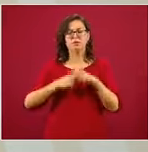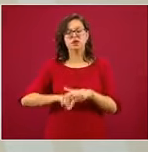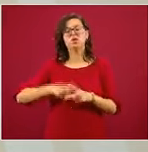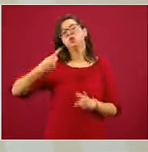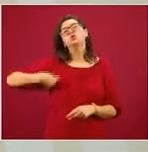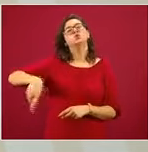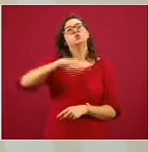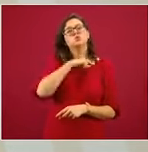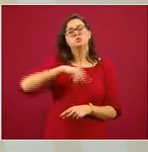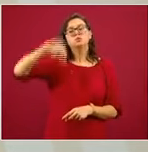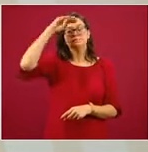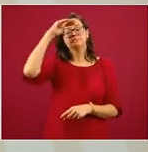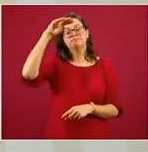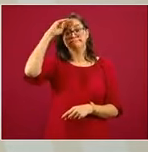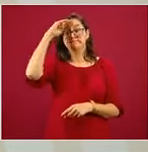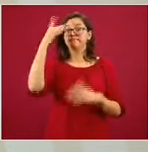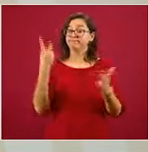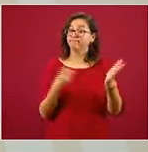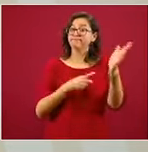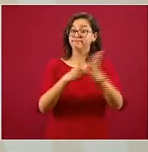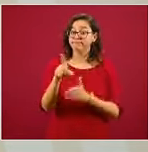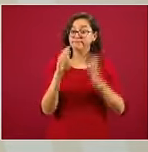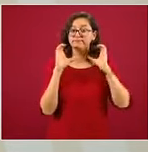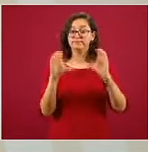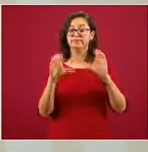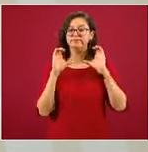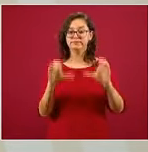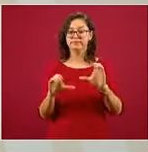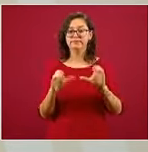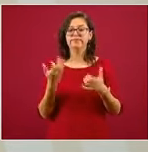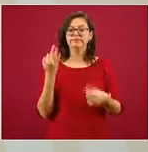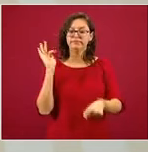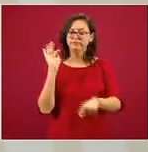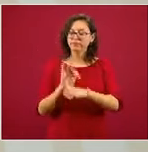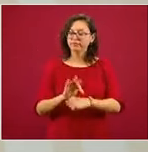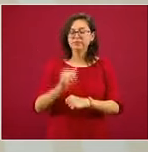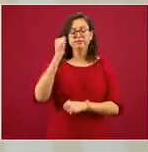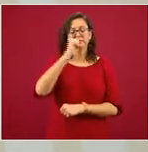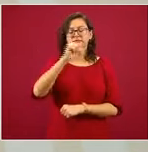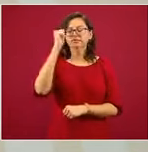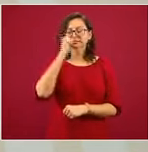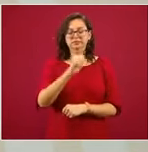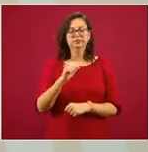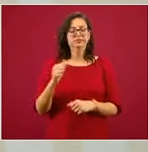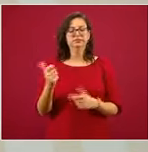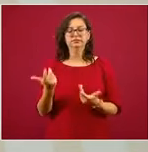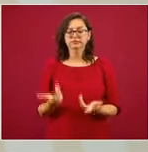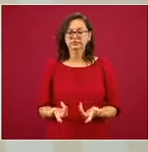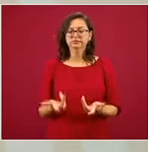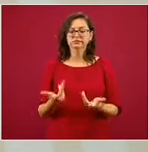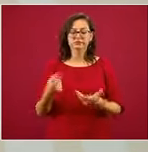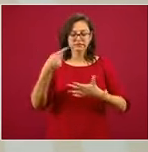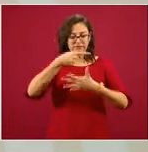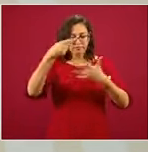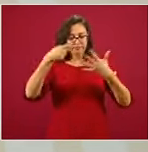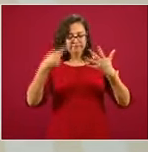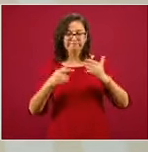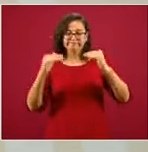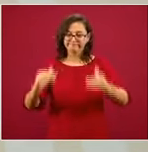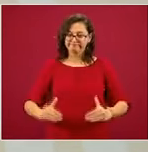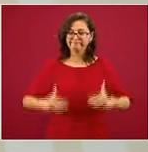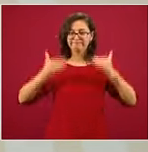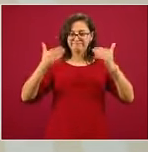este es un derecho que hay que cuidar, que hay que proteger y que siempre debe estar basado en los mejores estándares